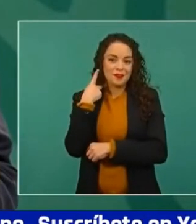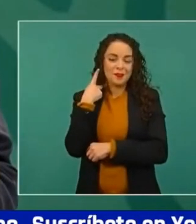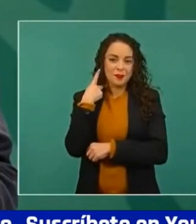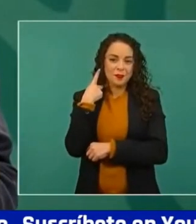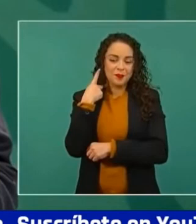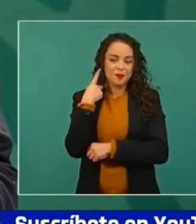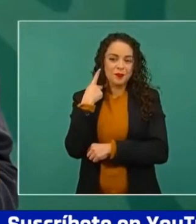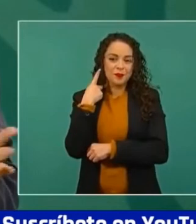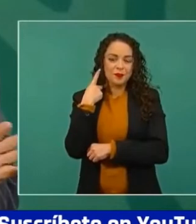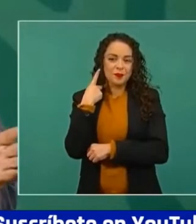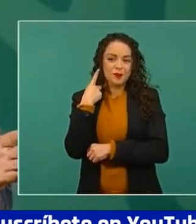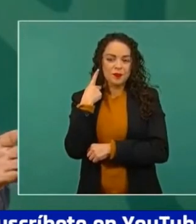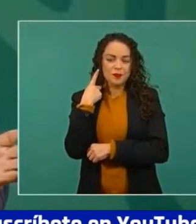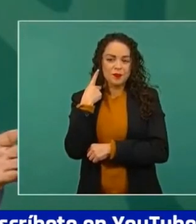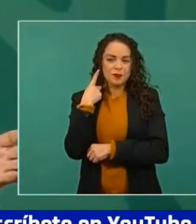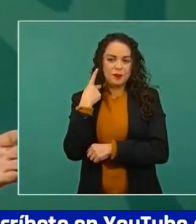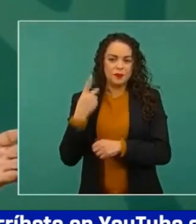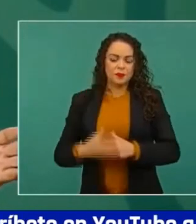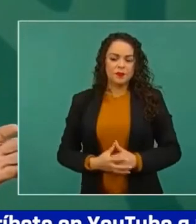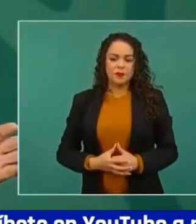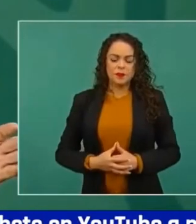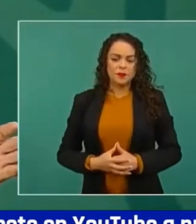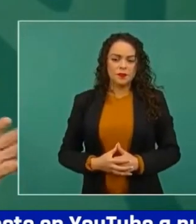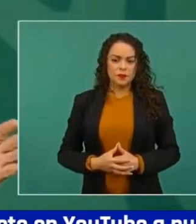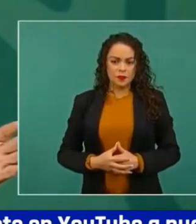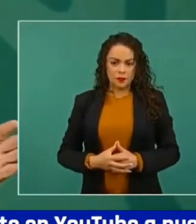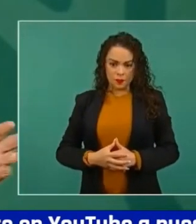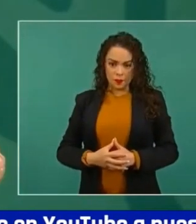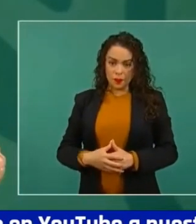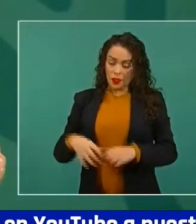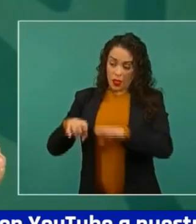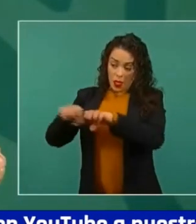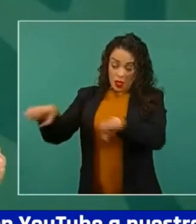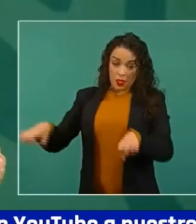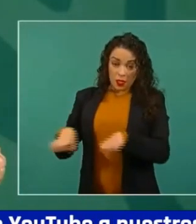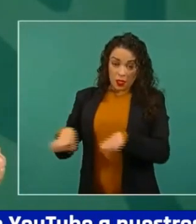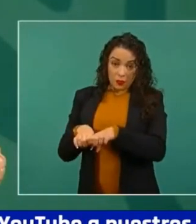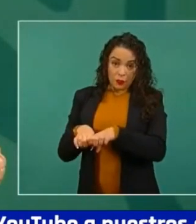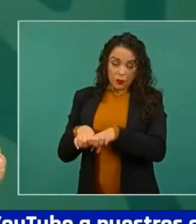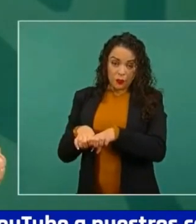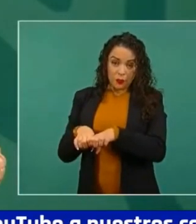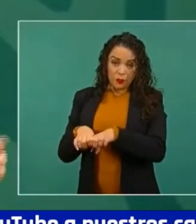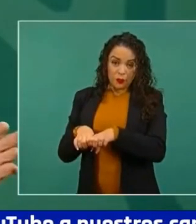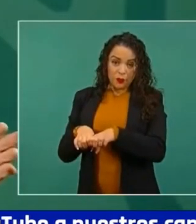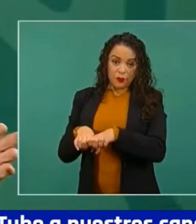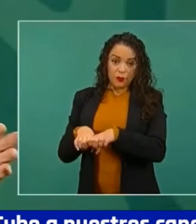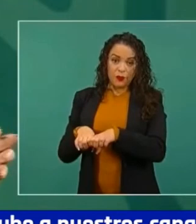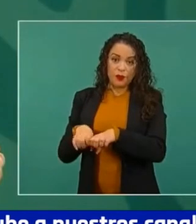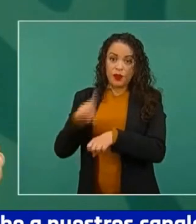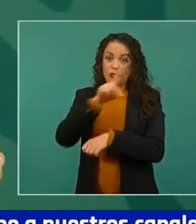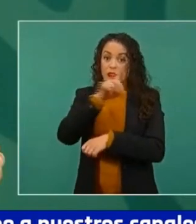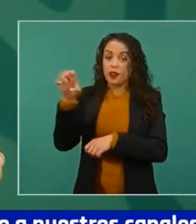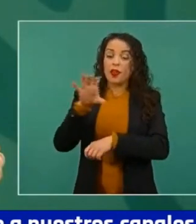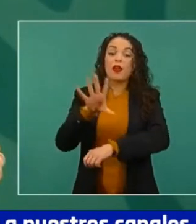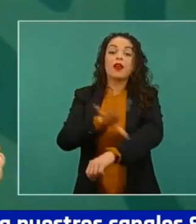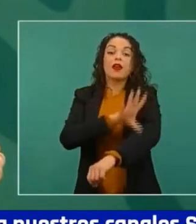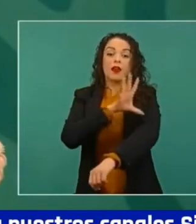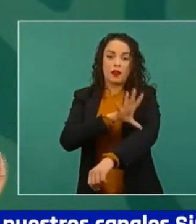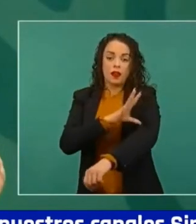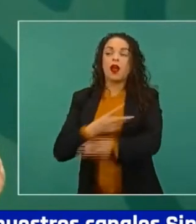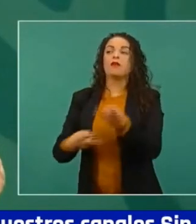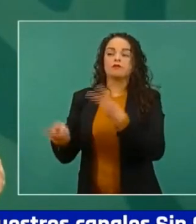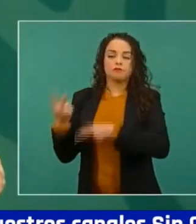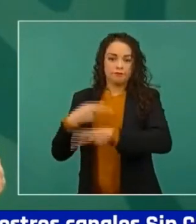estar los integrantes del gabinete de energía y va a